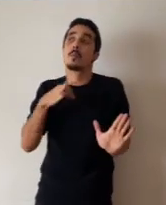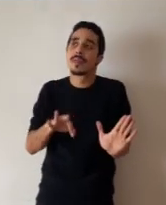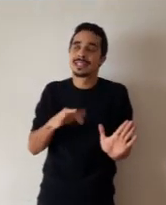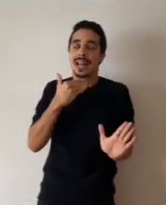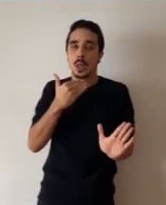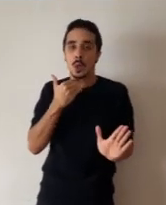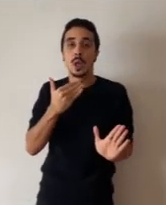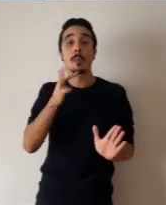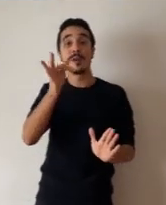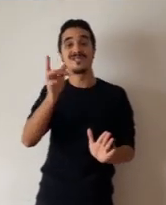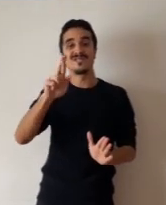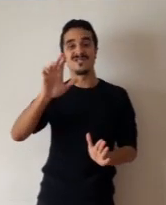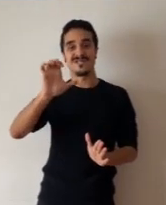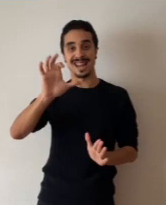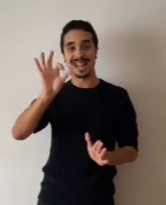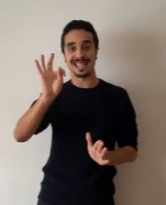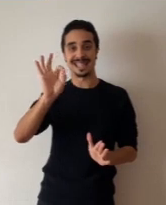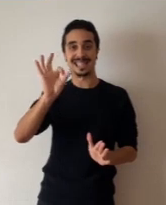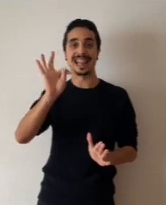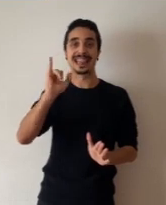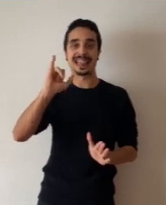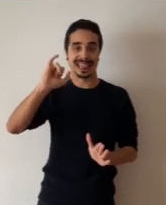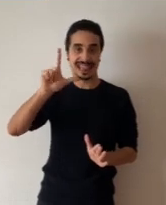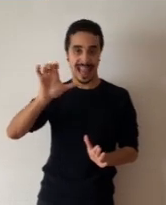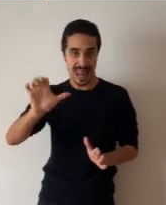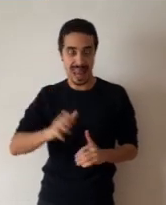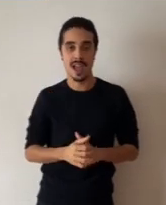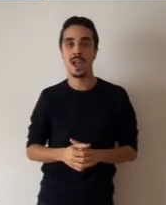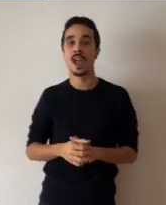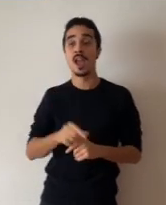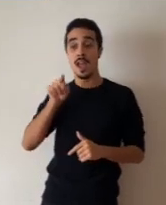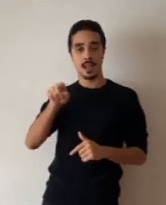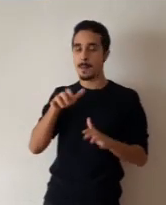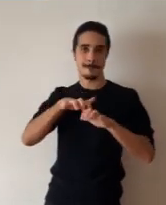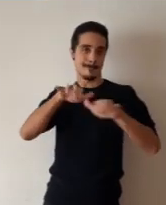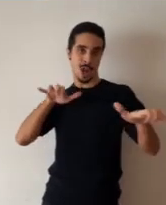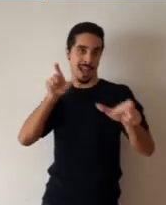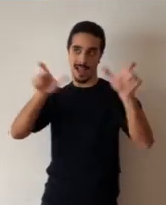medidores, ¿no? Pero posiblemente sí, seguramente, bueno, el freestyle, que es